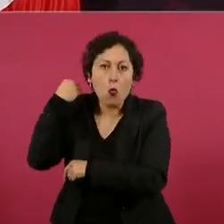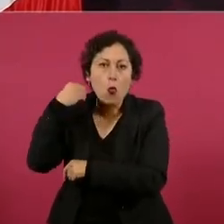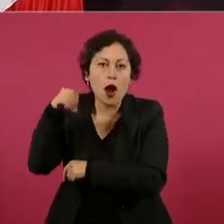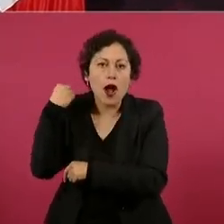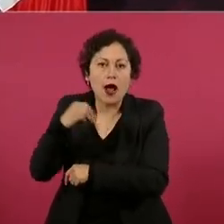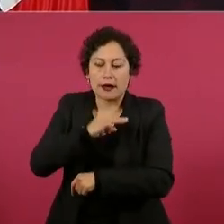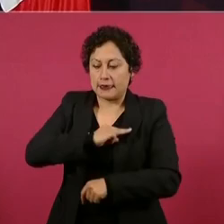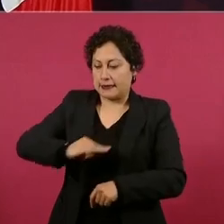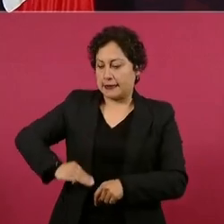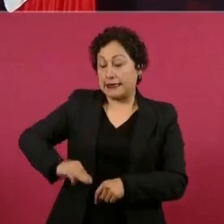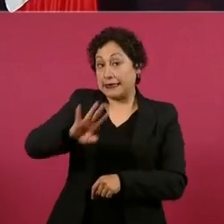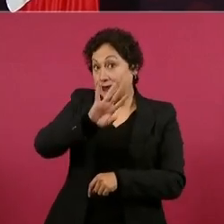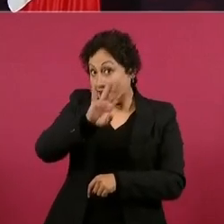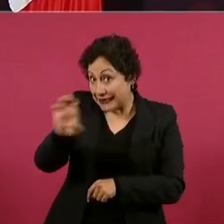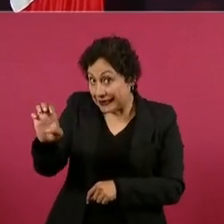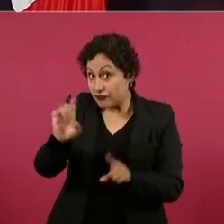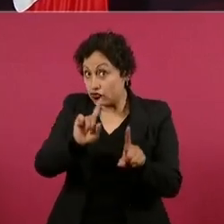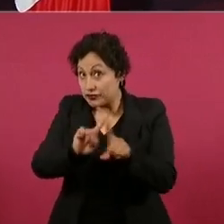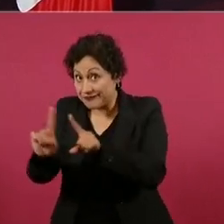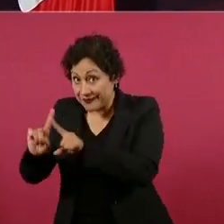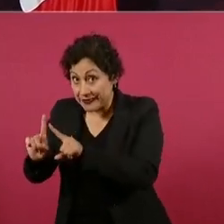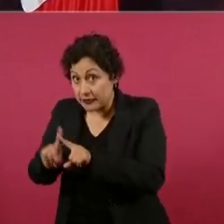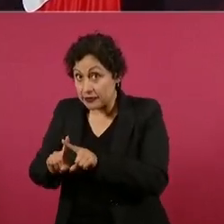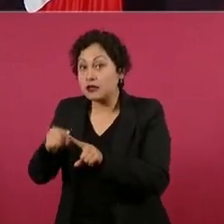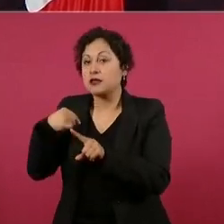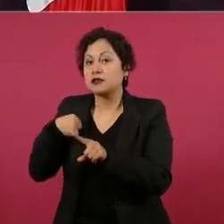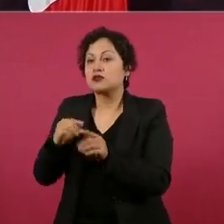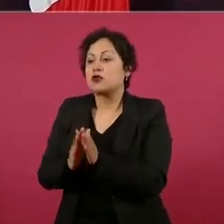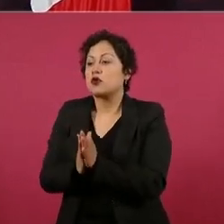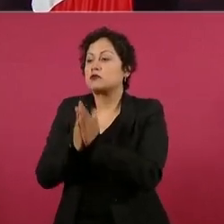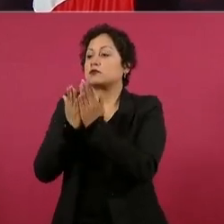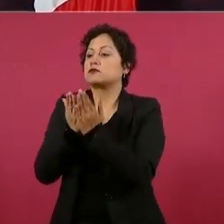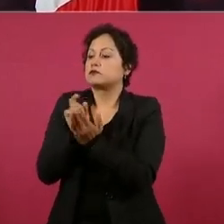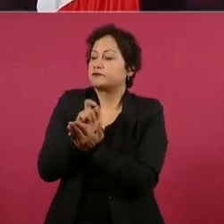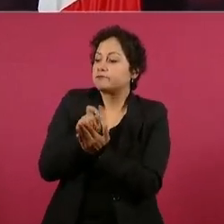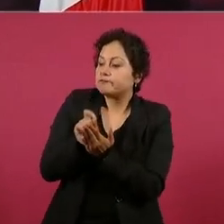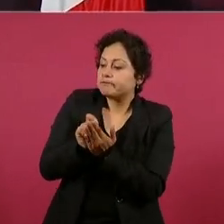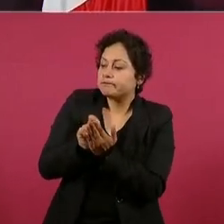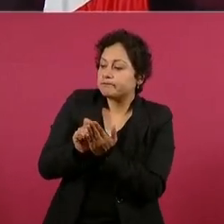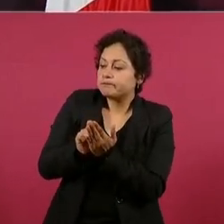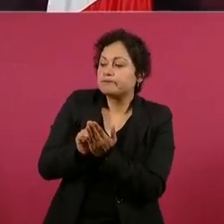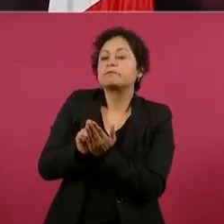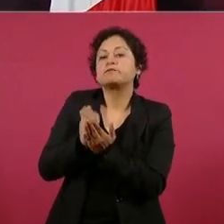llevaba mi diario y de ahí saqué un texto